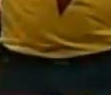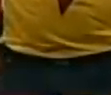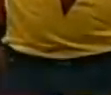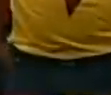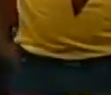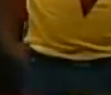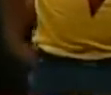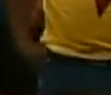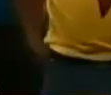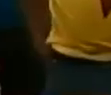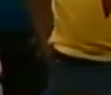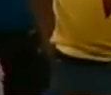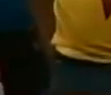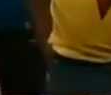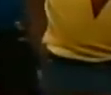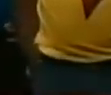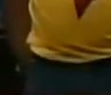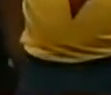ir avanzando,